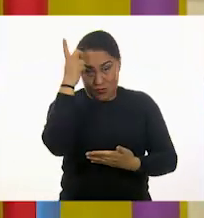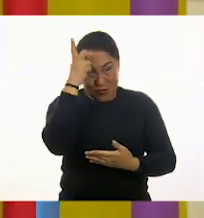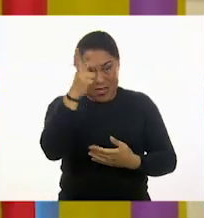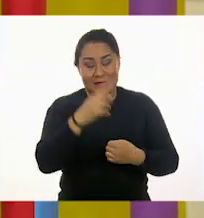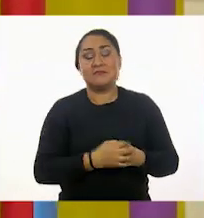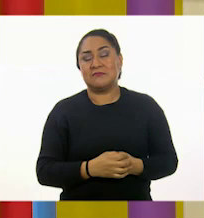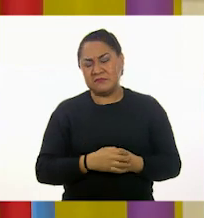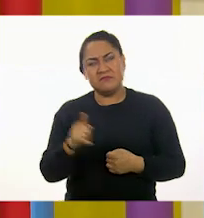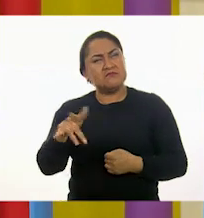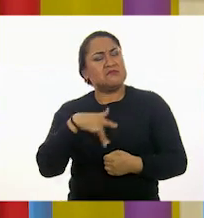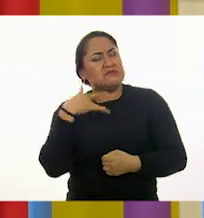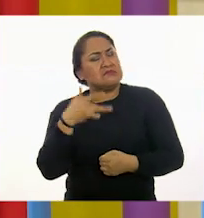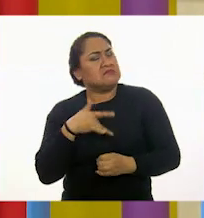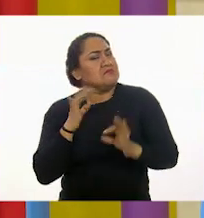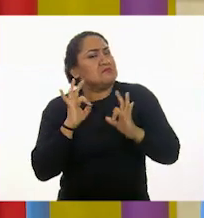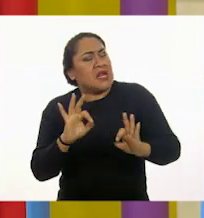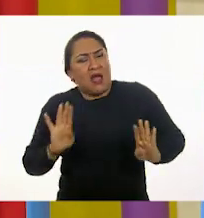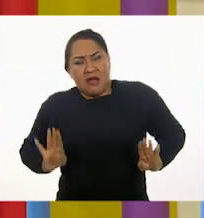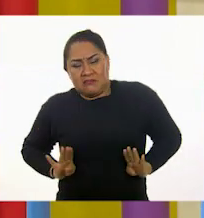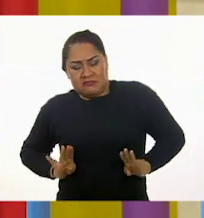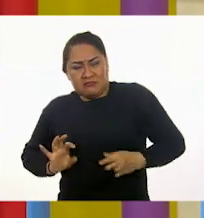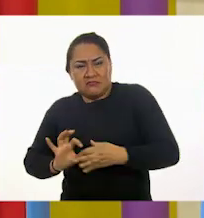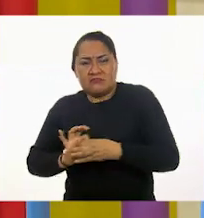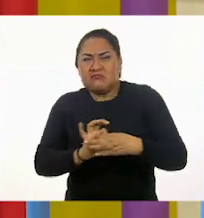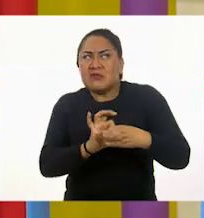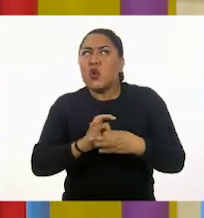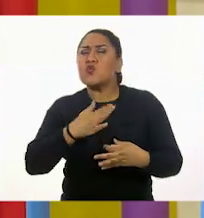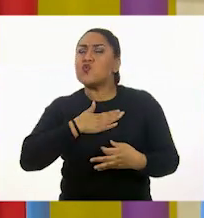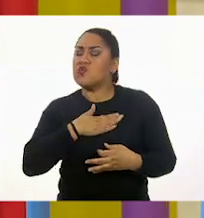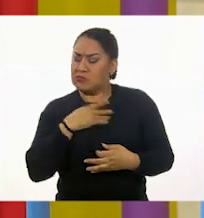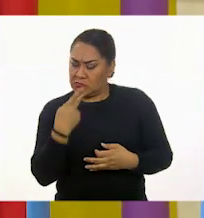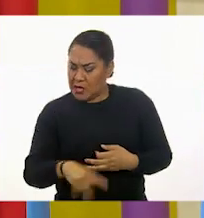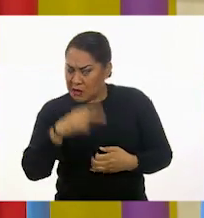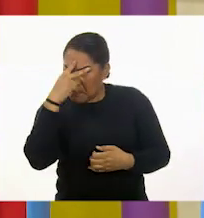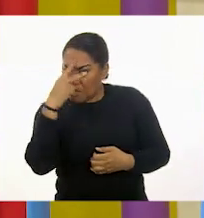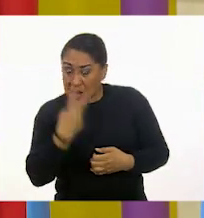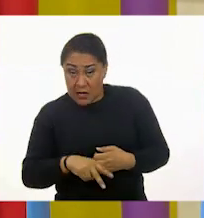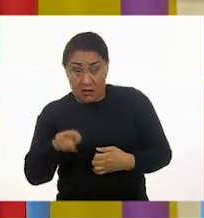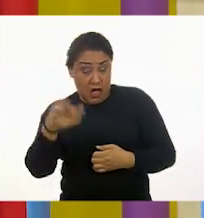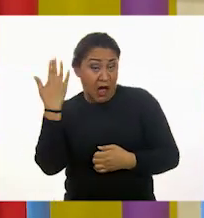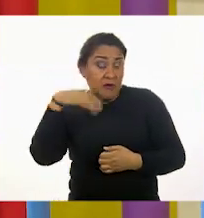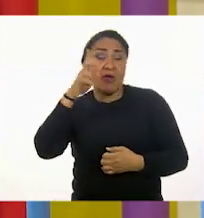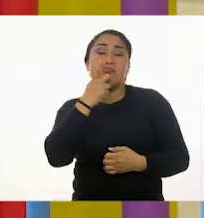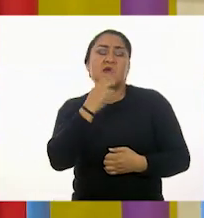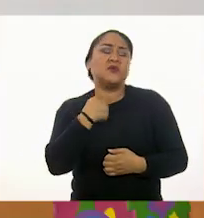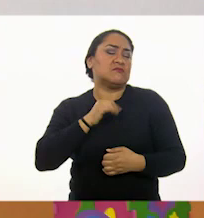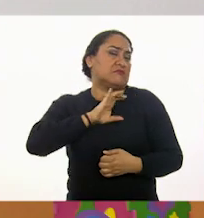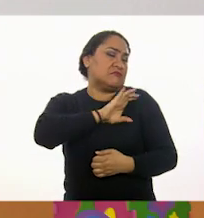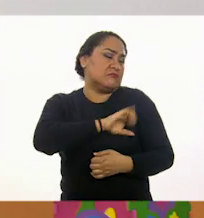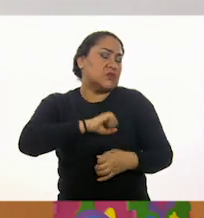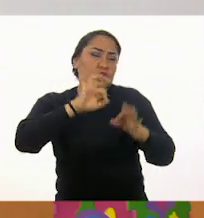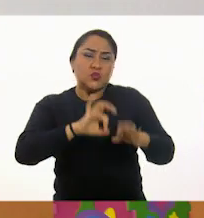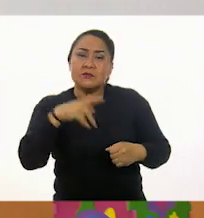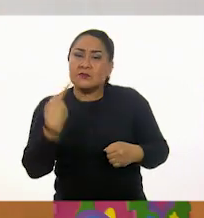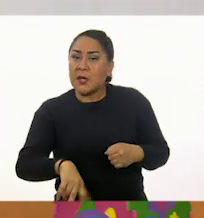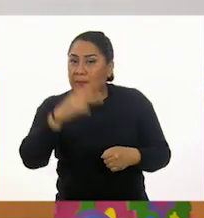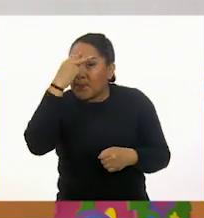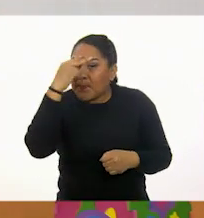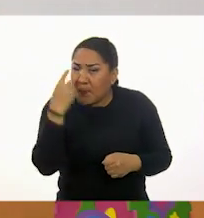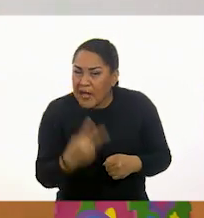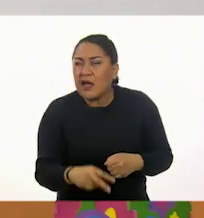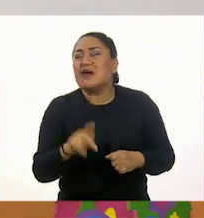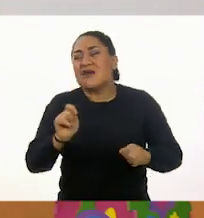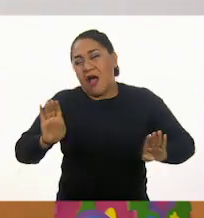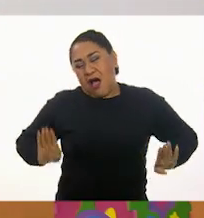Él se sentía identificado mucho con ser mexicano, le gustaban mucho sus raíces mexicanas y todos